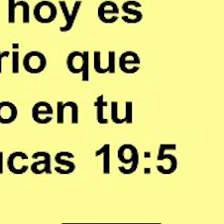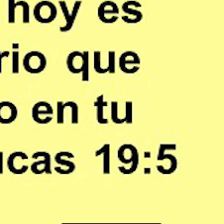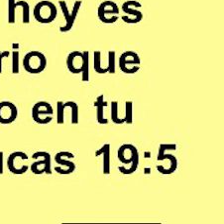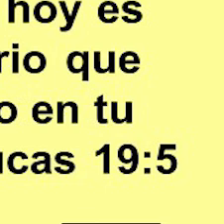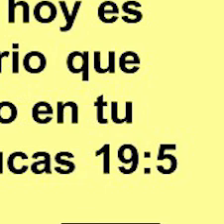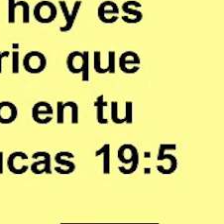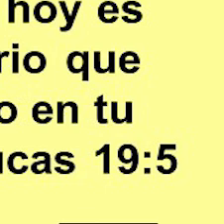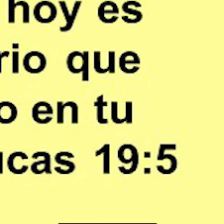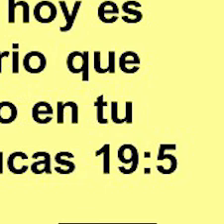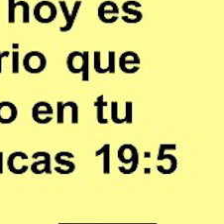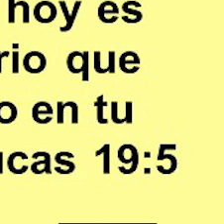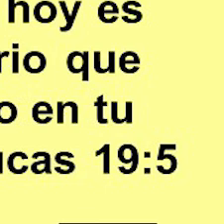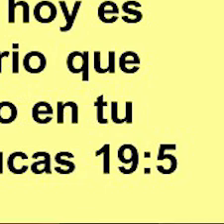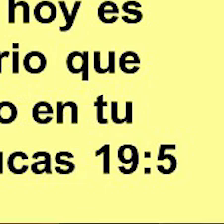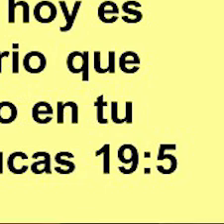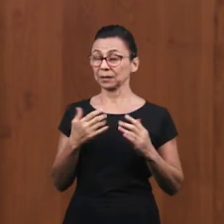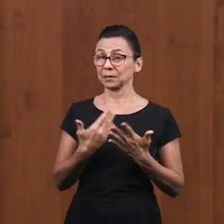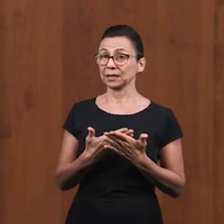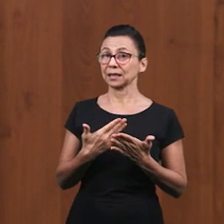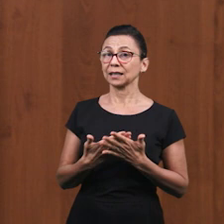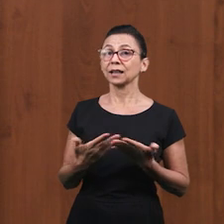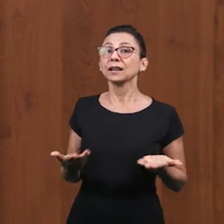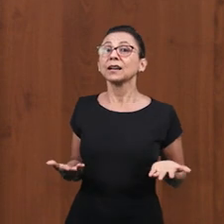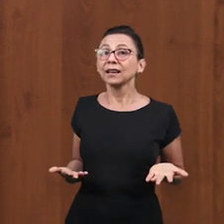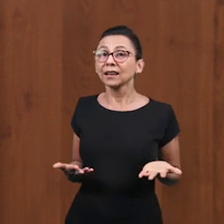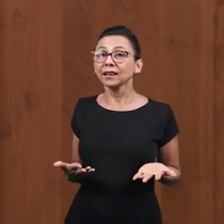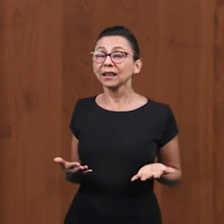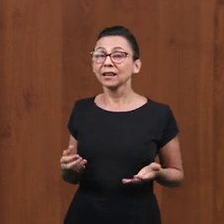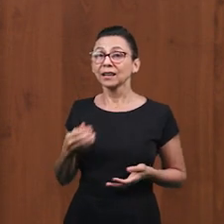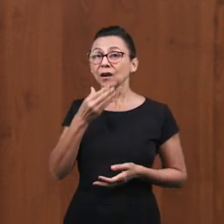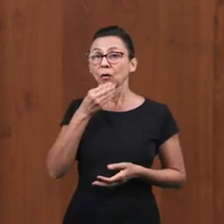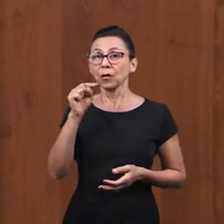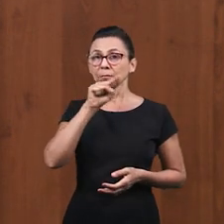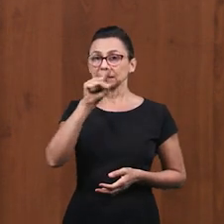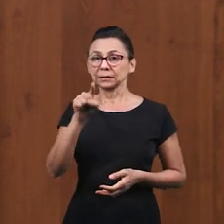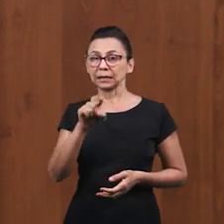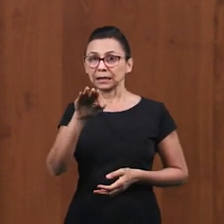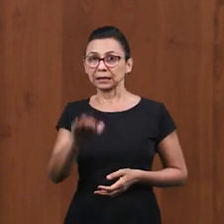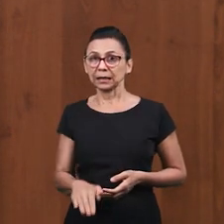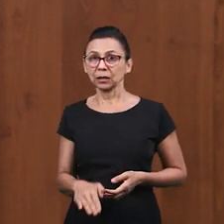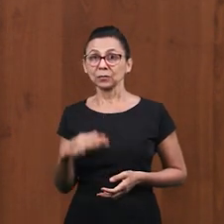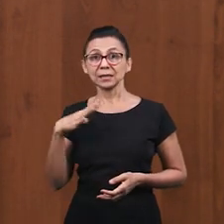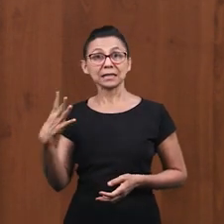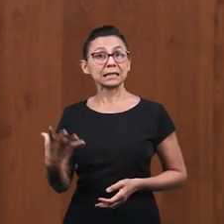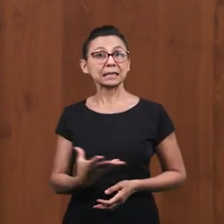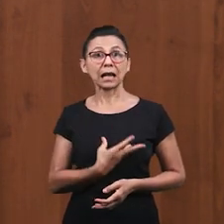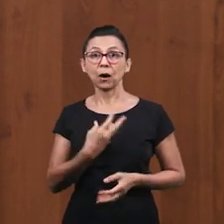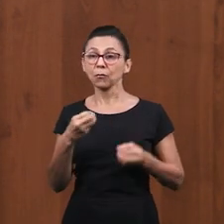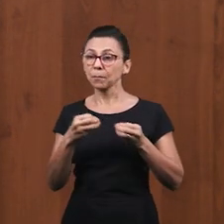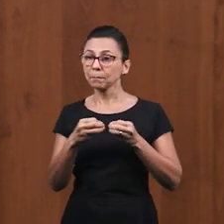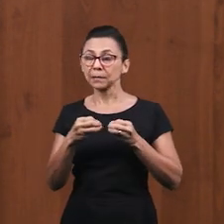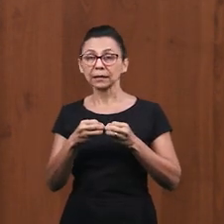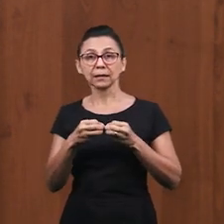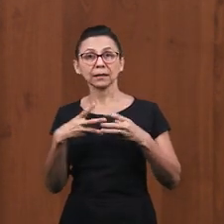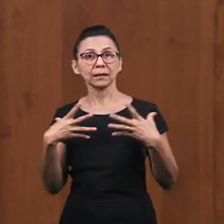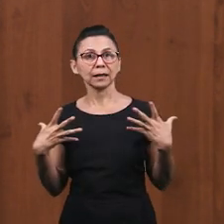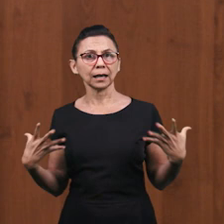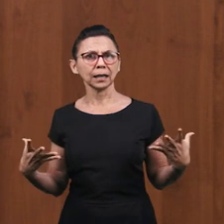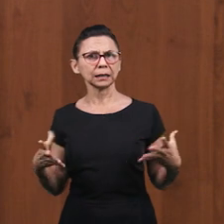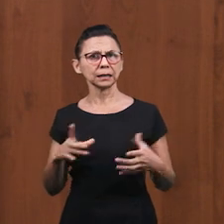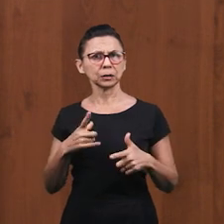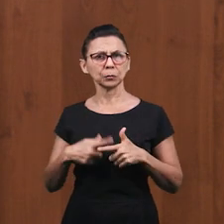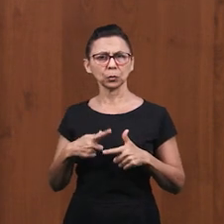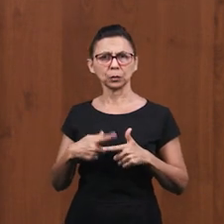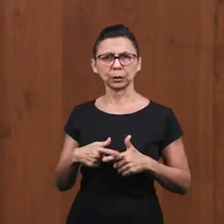Intermedios, el tema de nuestra clase de hoy es el milagro en la vida de Zaqueo. Zaqueo era un hombre